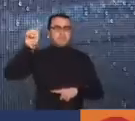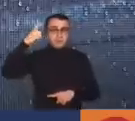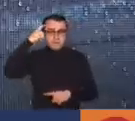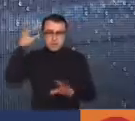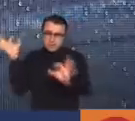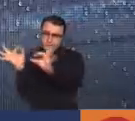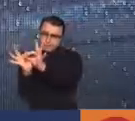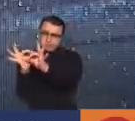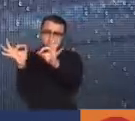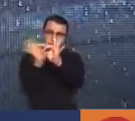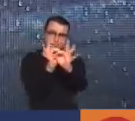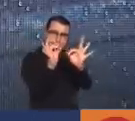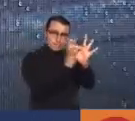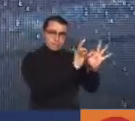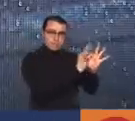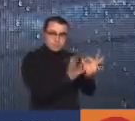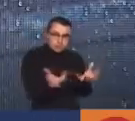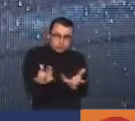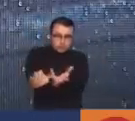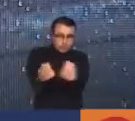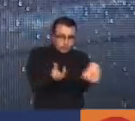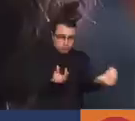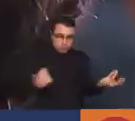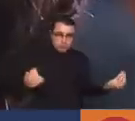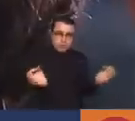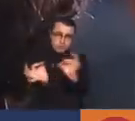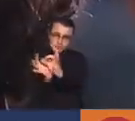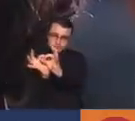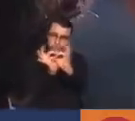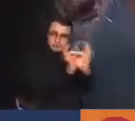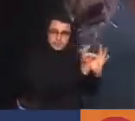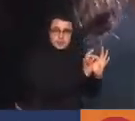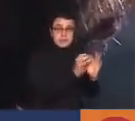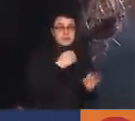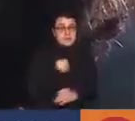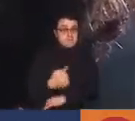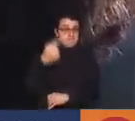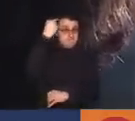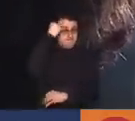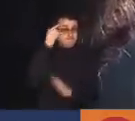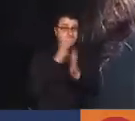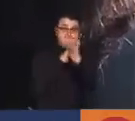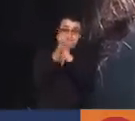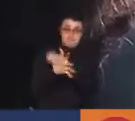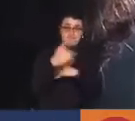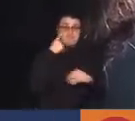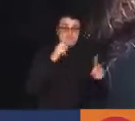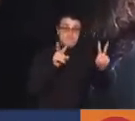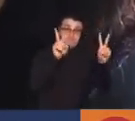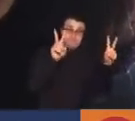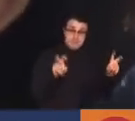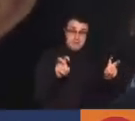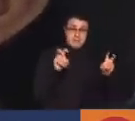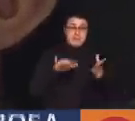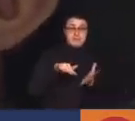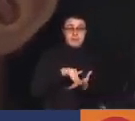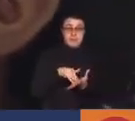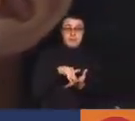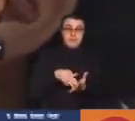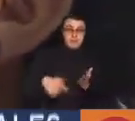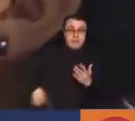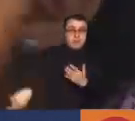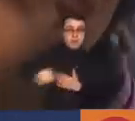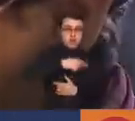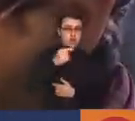focalizando, es la palabra, y entonces yo creo que si juntamos este tema de la debilidad del